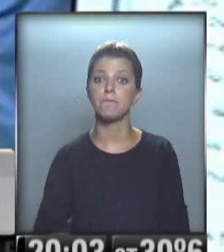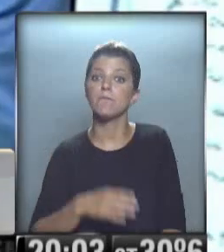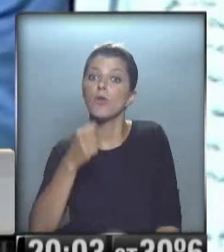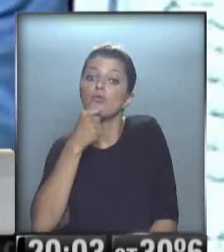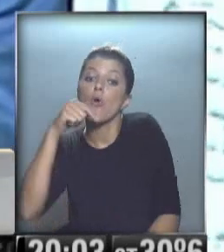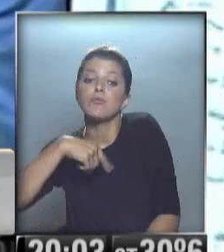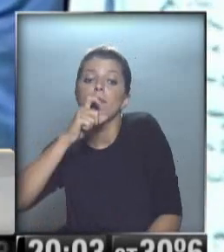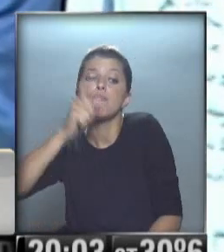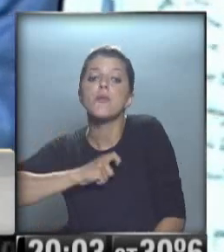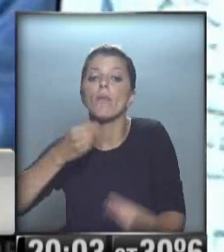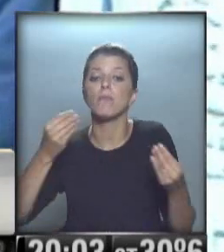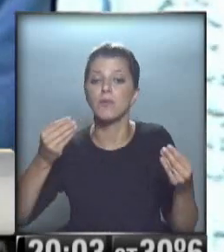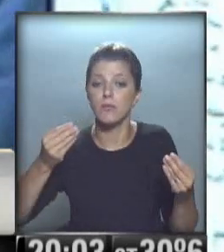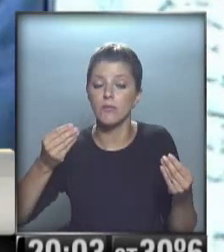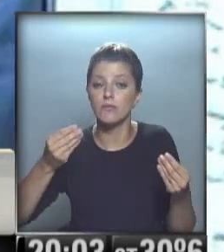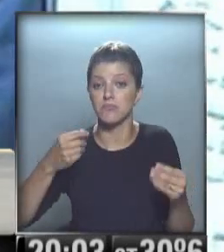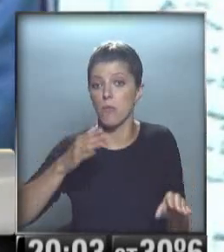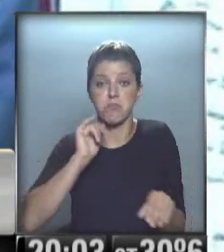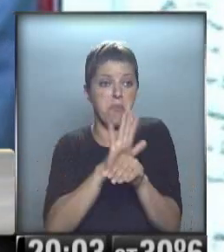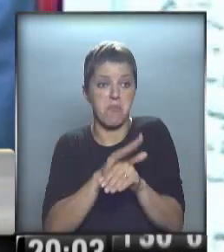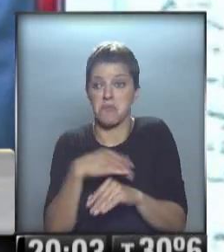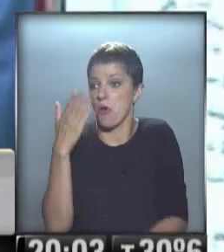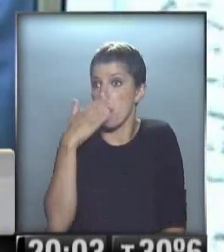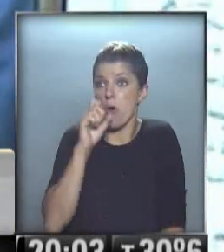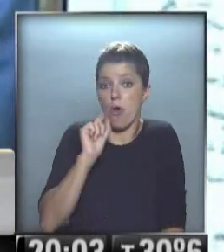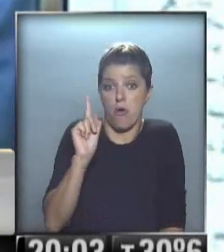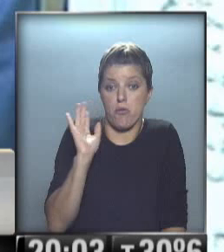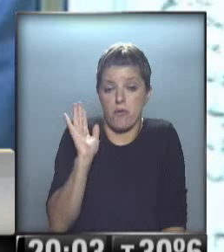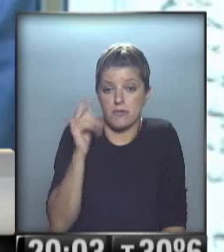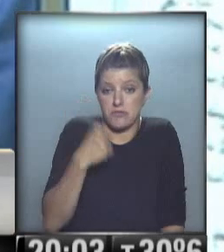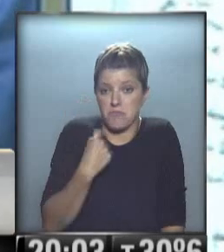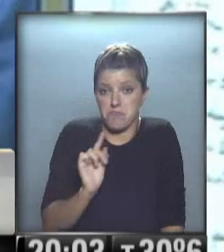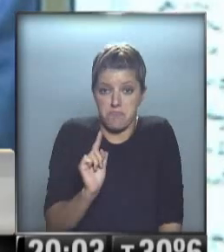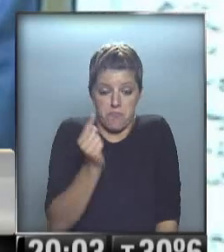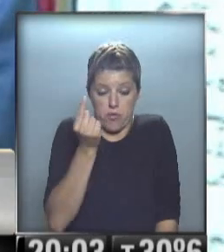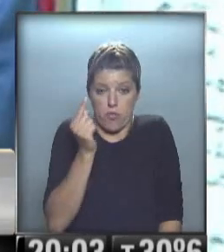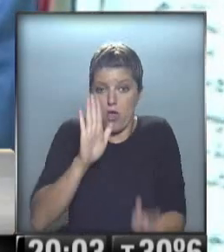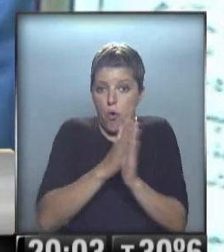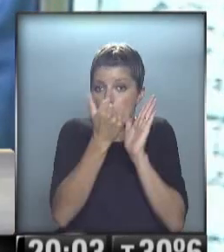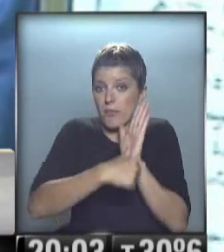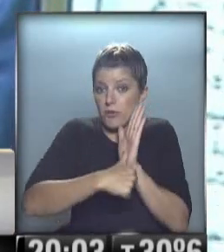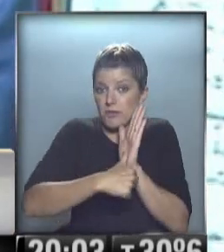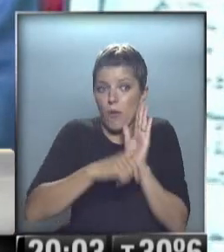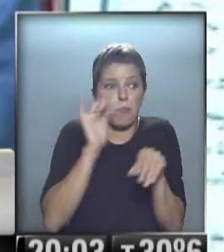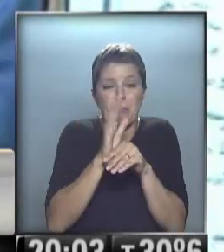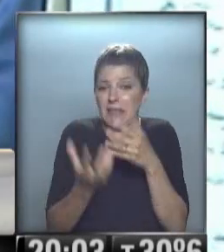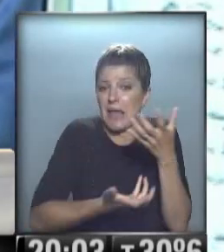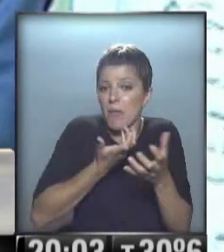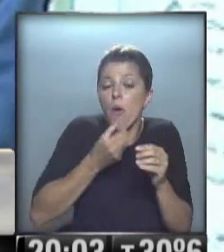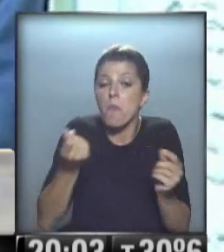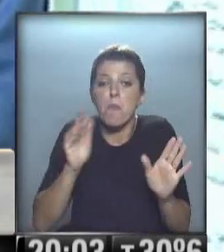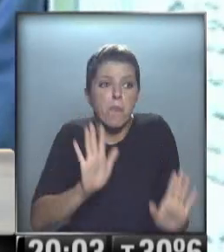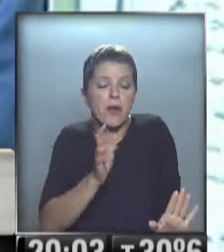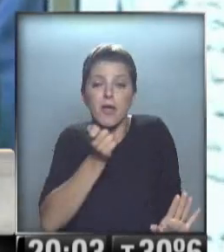recibimos hoy, es como si los cordobeses tuviéramos que quemar nuestro documento nacional de identidad, porque pareciera ser